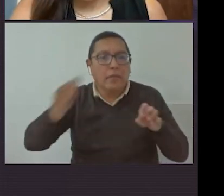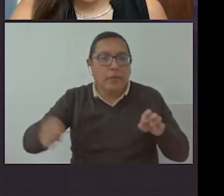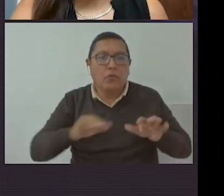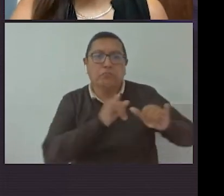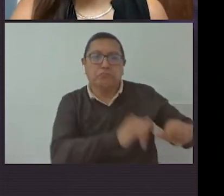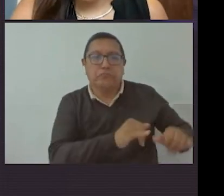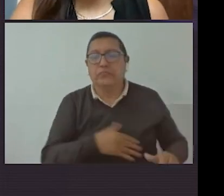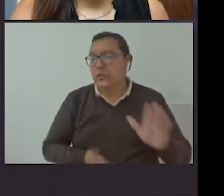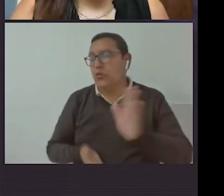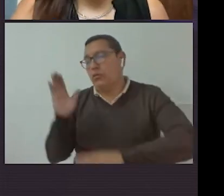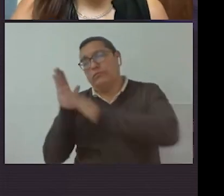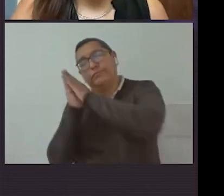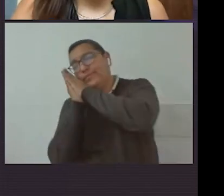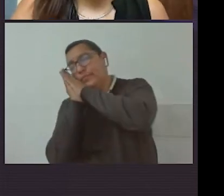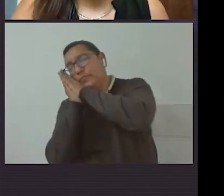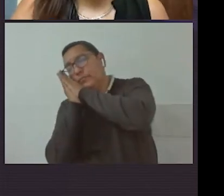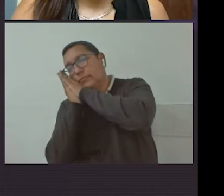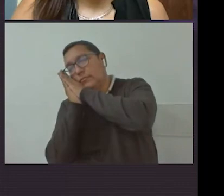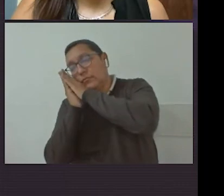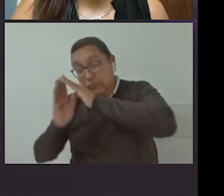El camello estaba ahí.